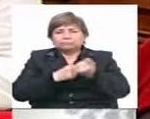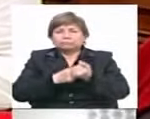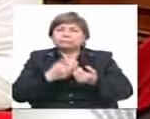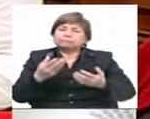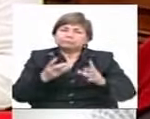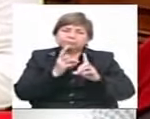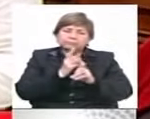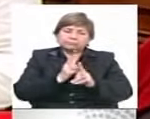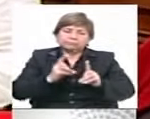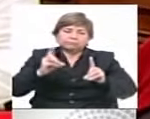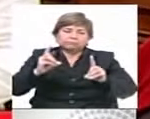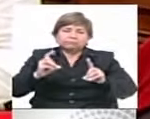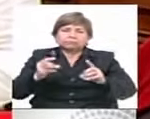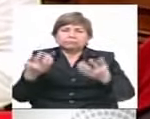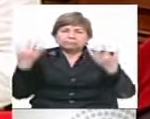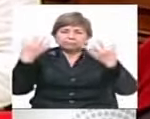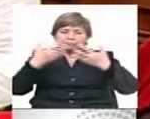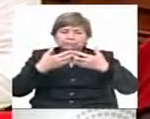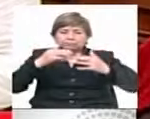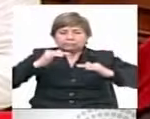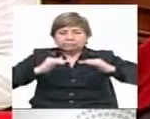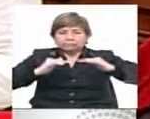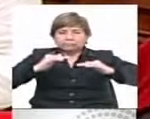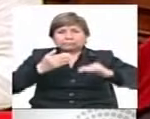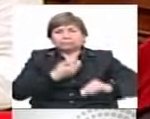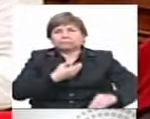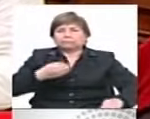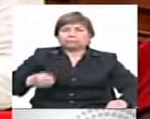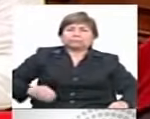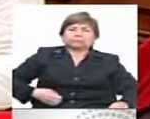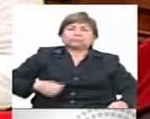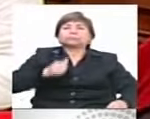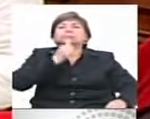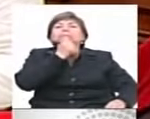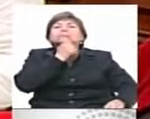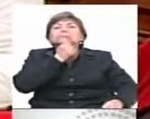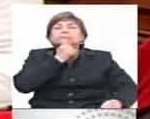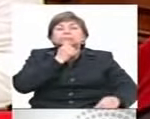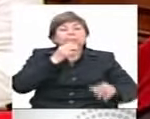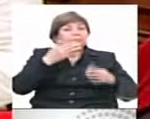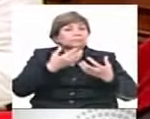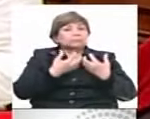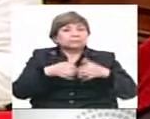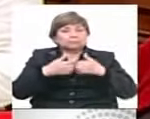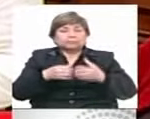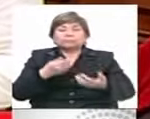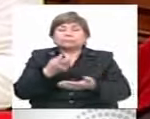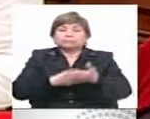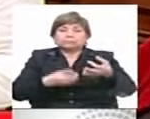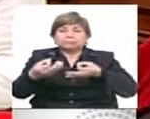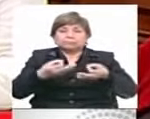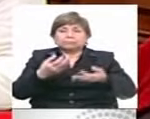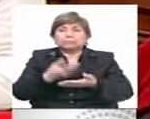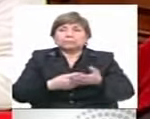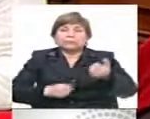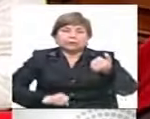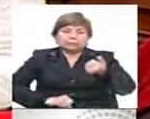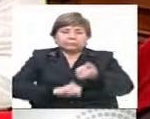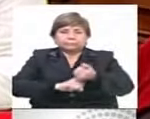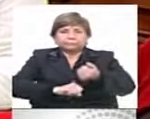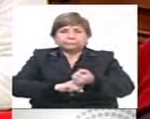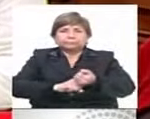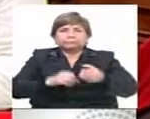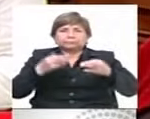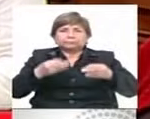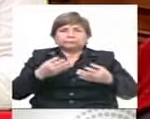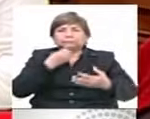y construye una relación equilibrada entre el Estado y el sector privado y genera esa economía social y sostenible a